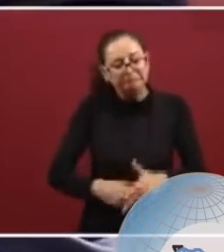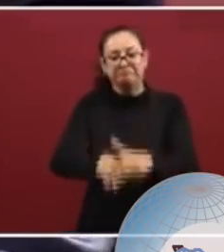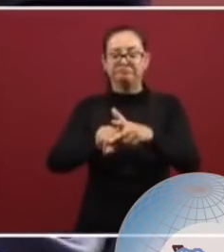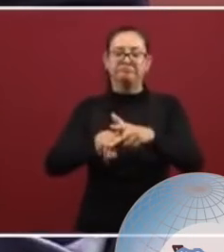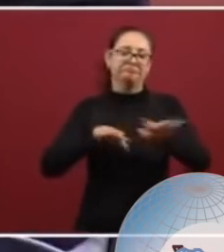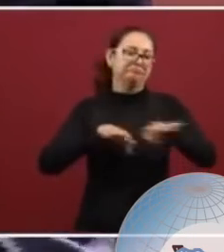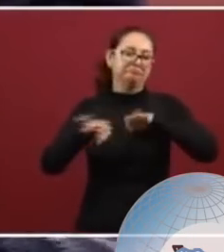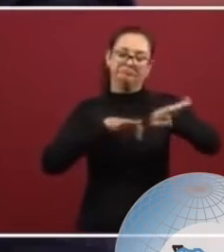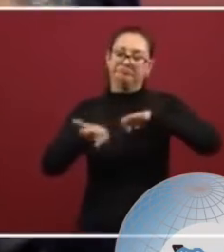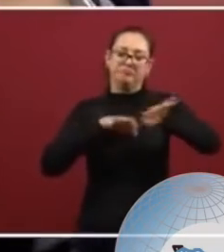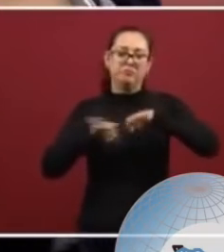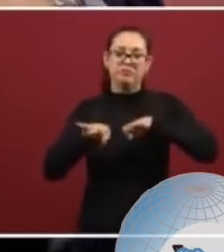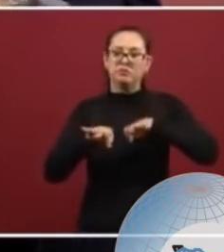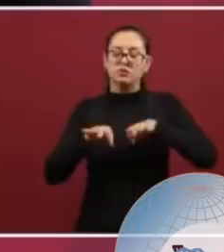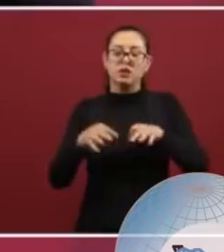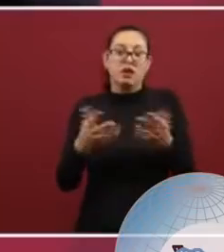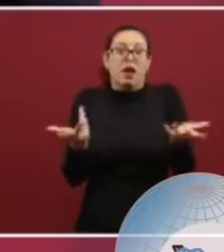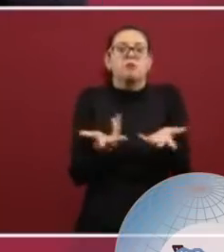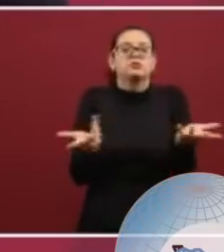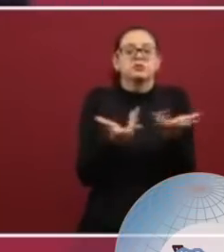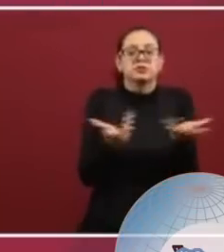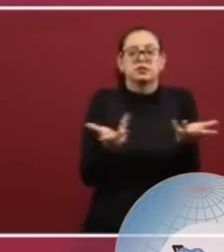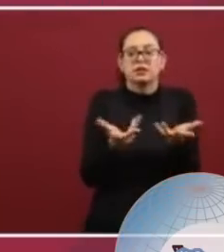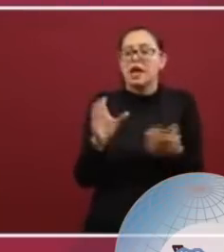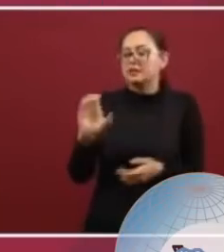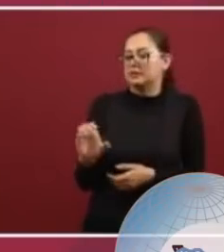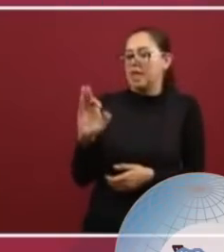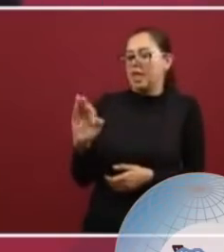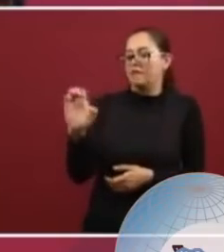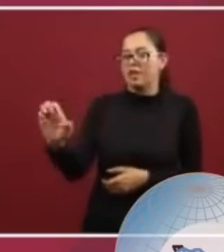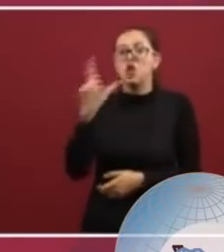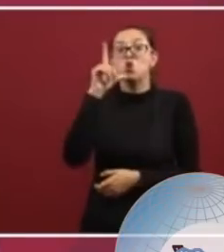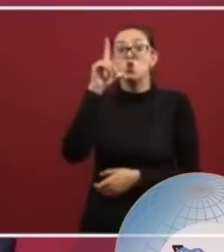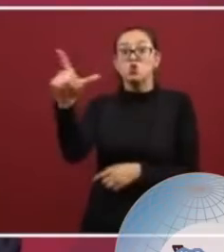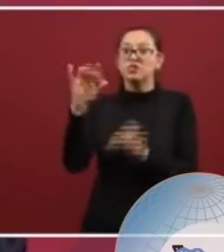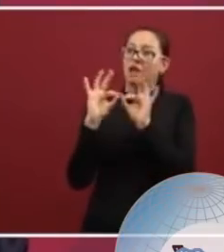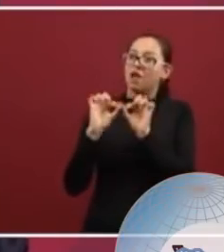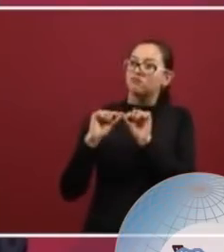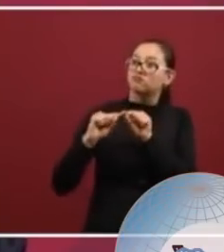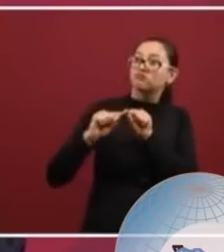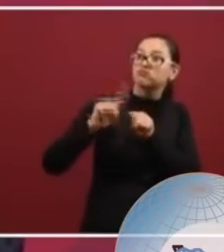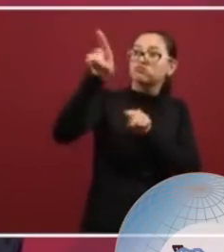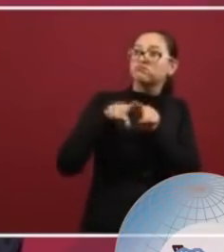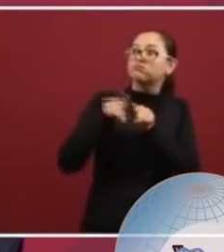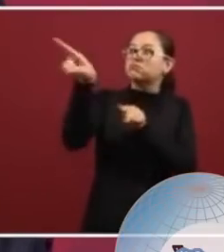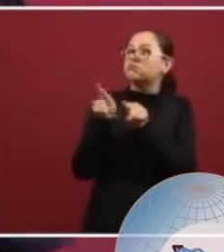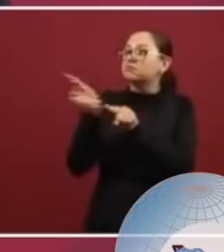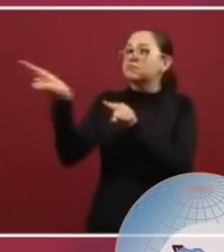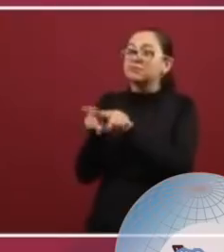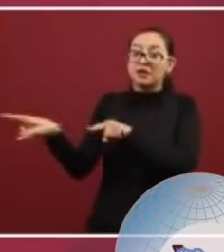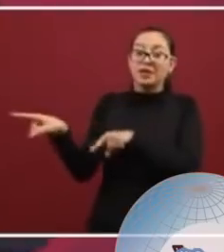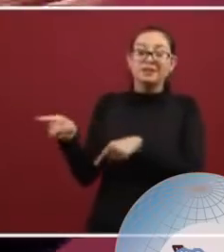vamos a utilizar toda la infraestructura de la Comisión Federal de Electricidad que llega